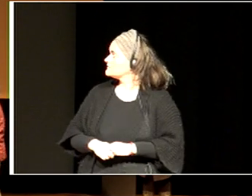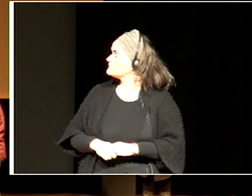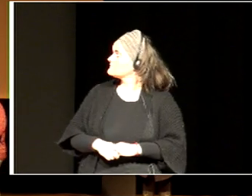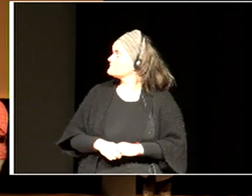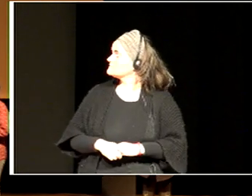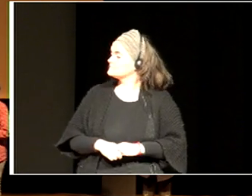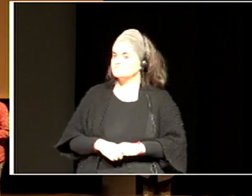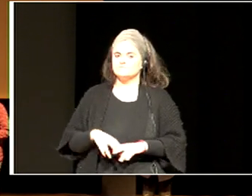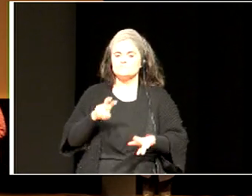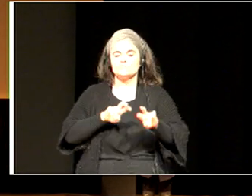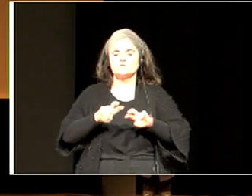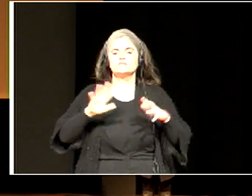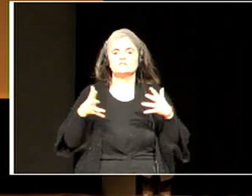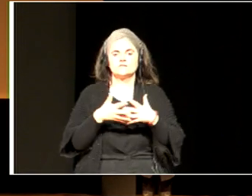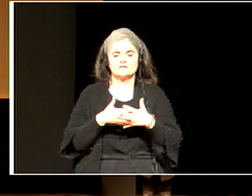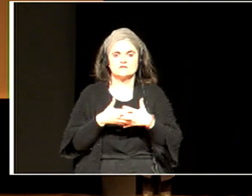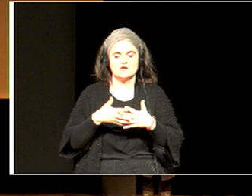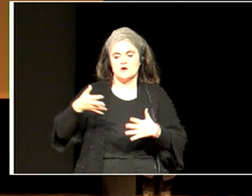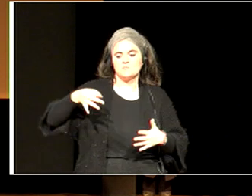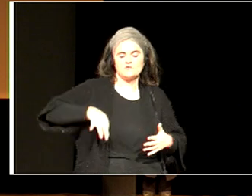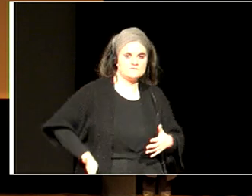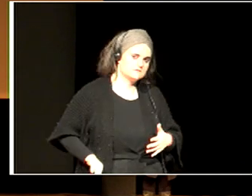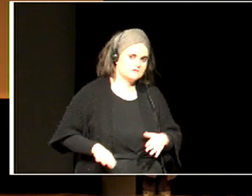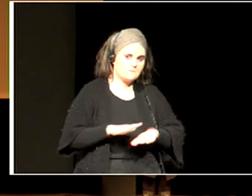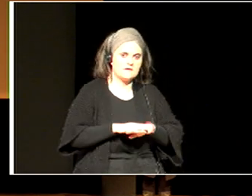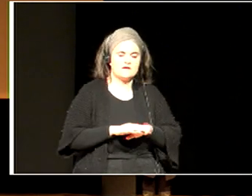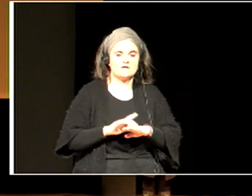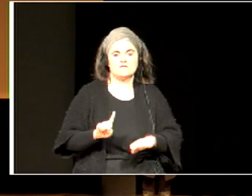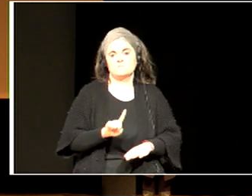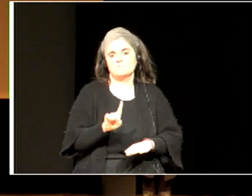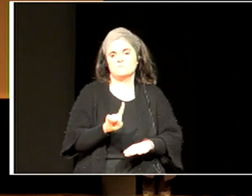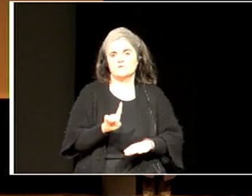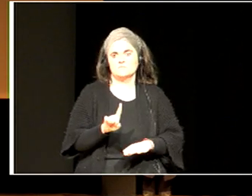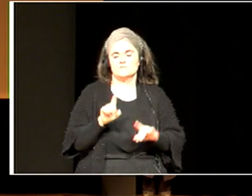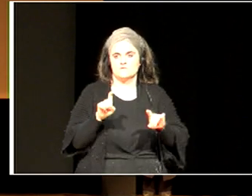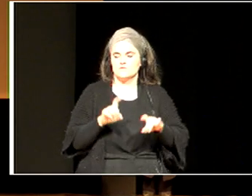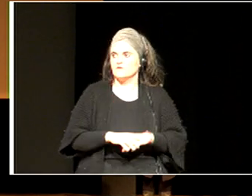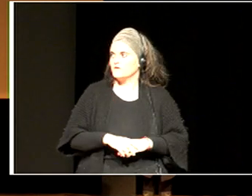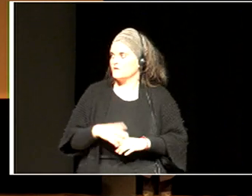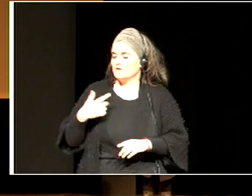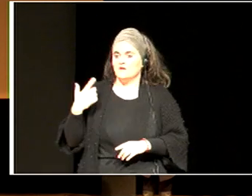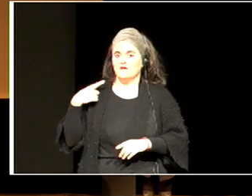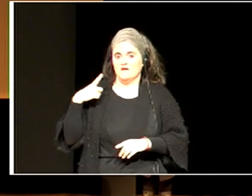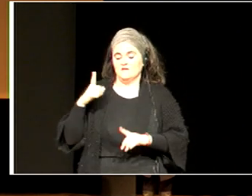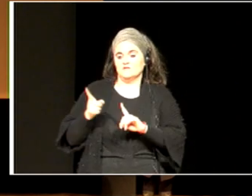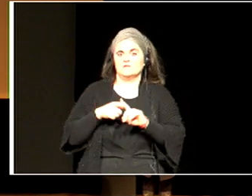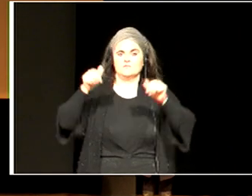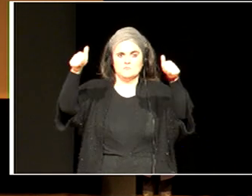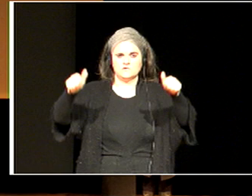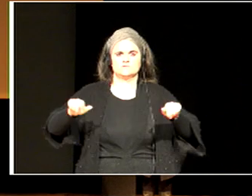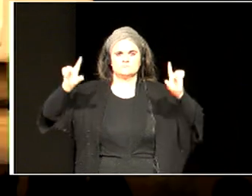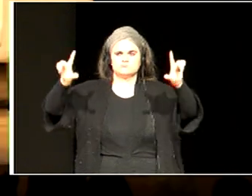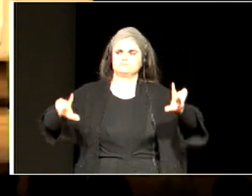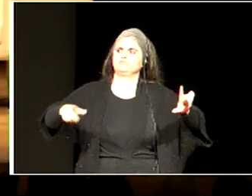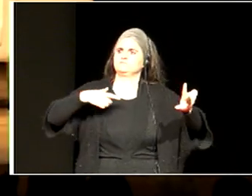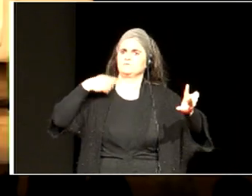buscas en internet las profesiones para primaria y ayer encontré este póster tan bonito y pensé cuando lo vi